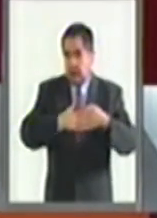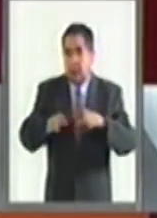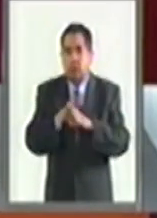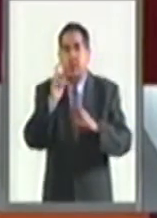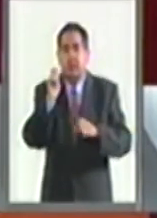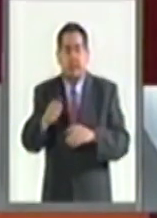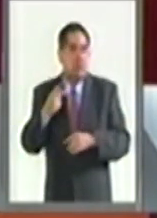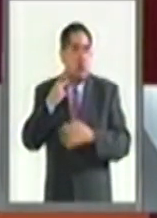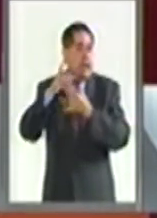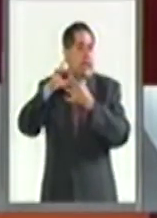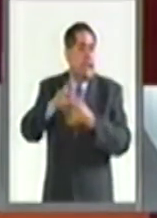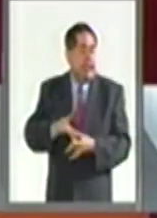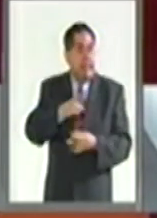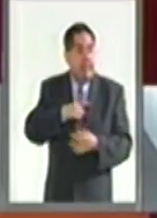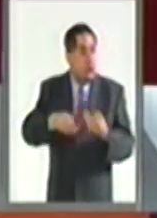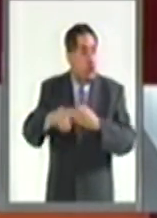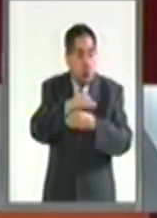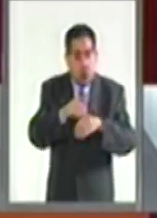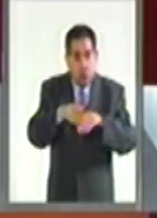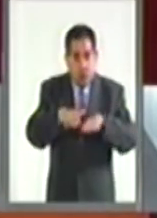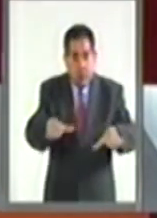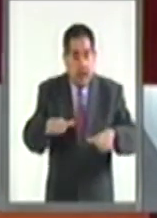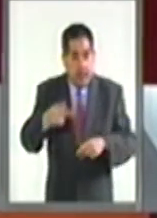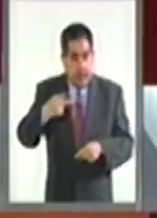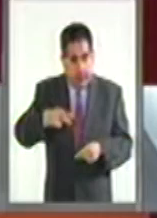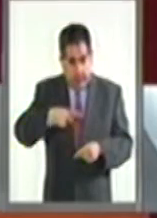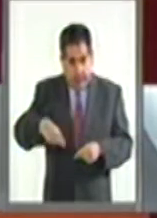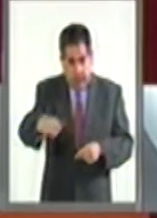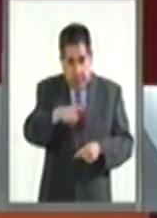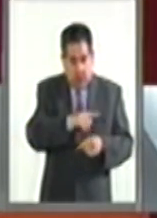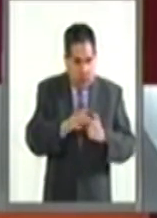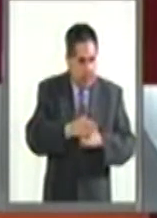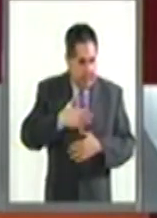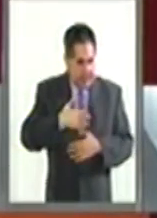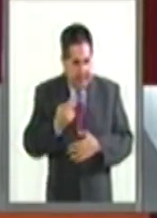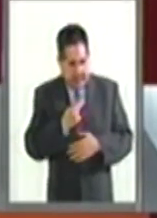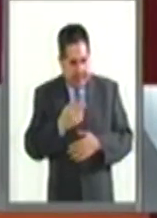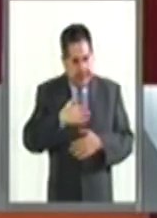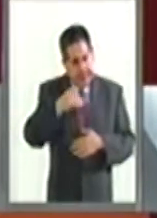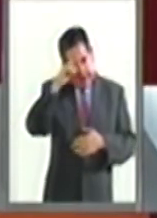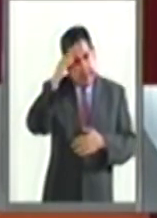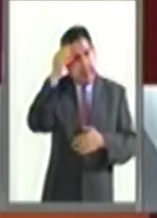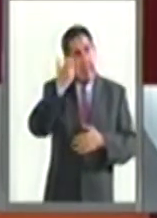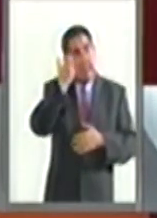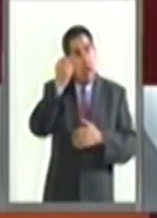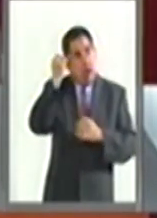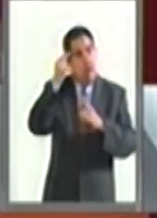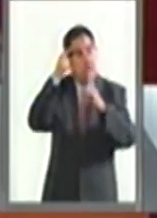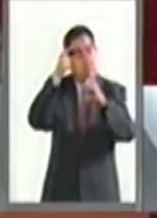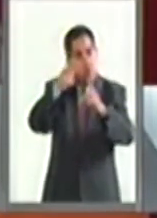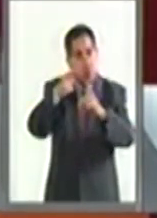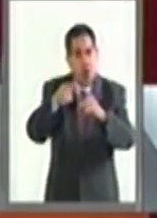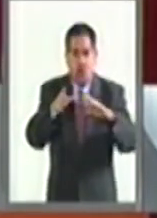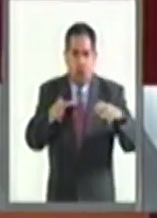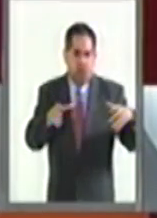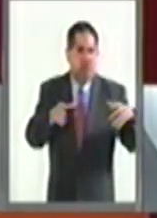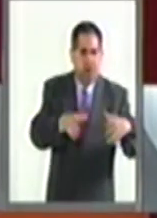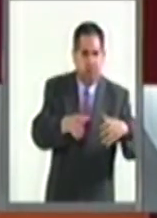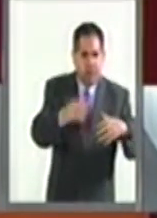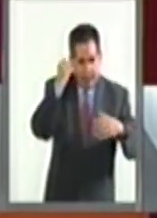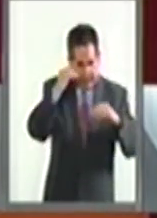como una política pública en donde los ciudadanos, con sus necesidades y expectativas, fortalezcan la realización